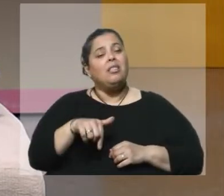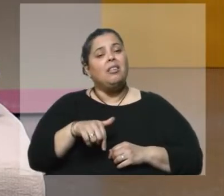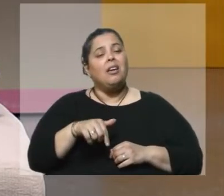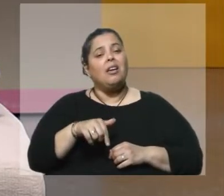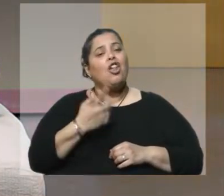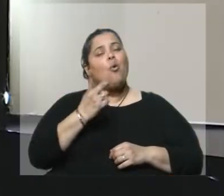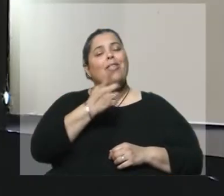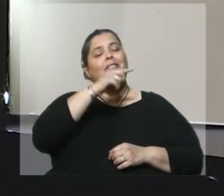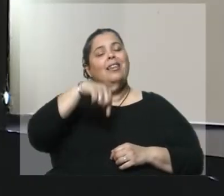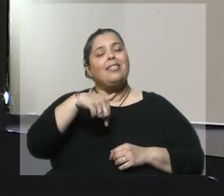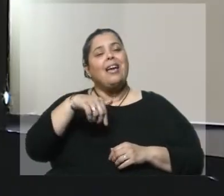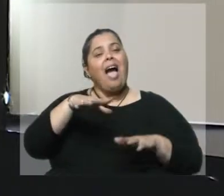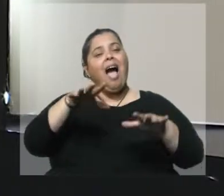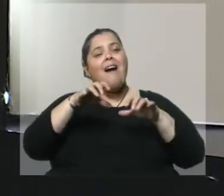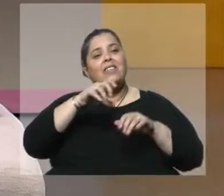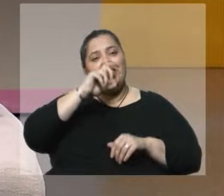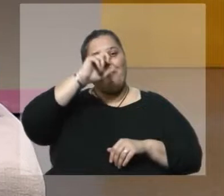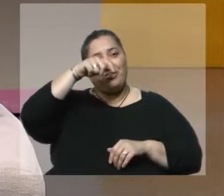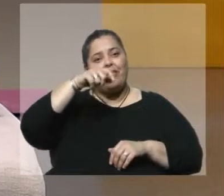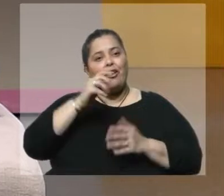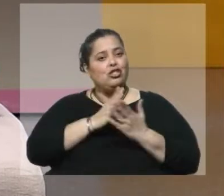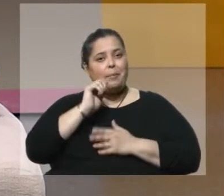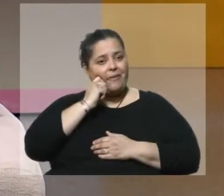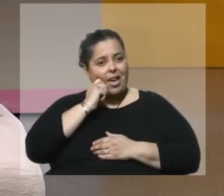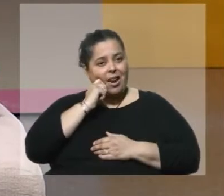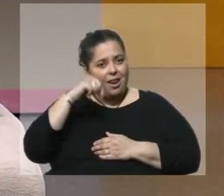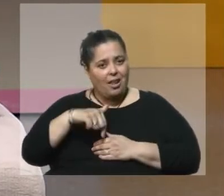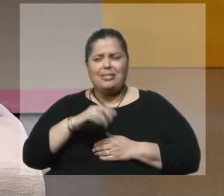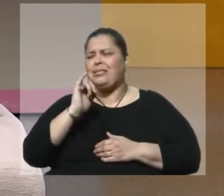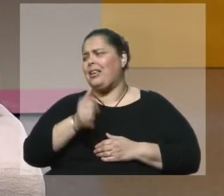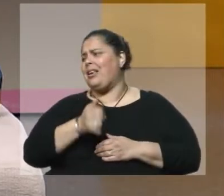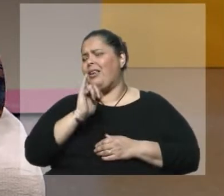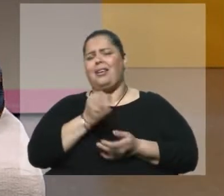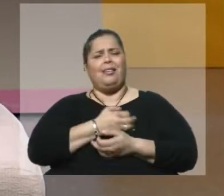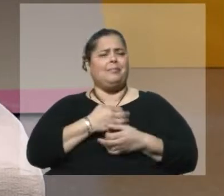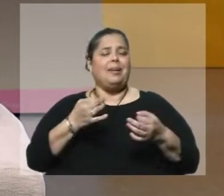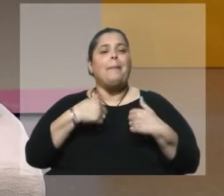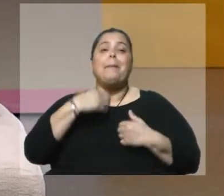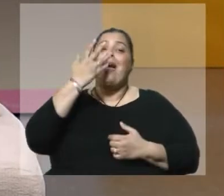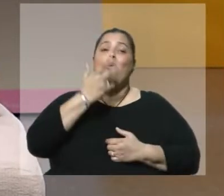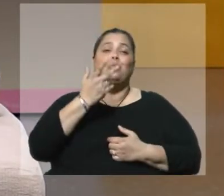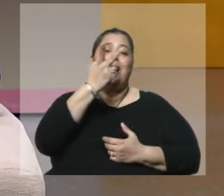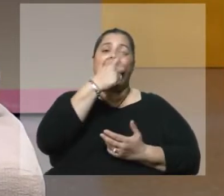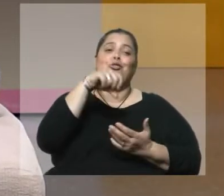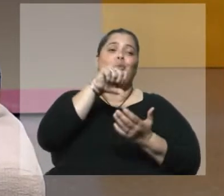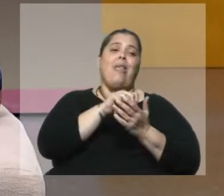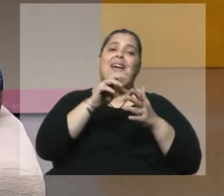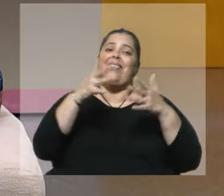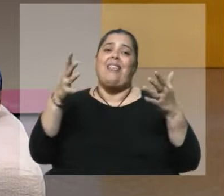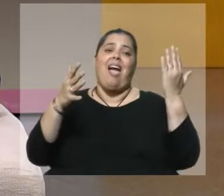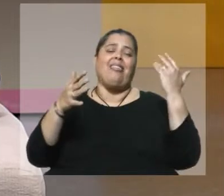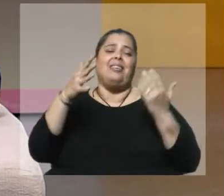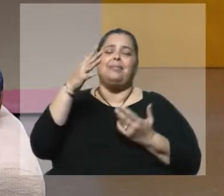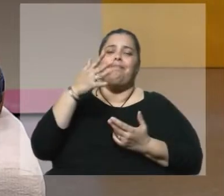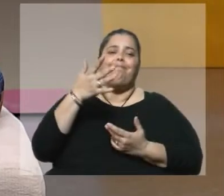No, cuando viniste del interior. Ah, la pasé siempre fantástico yo, sí. Sí, sí, yo soy más de las ciudades grandes. Bien, bien. Y más, en algún